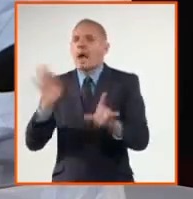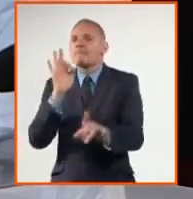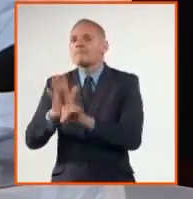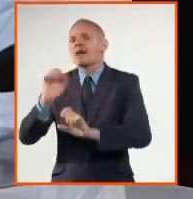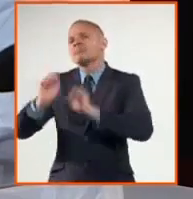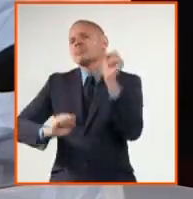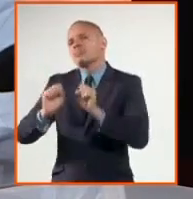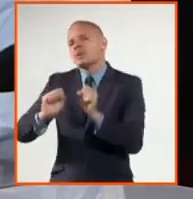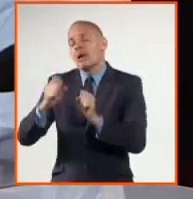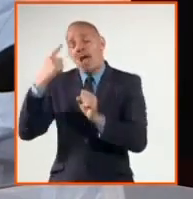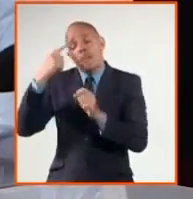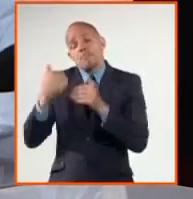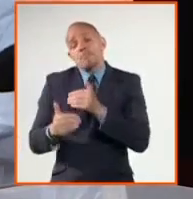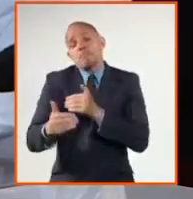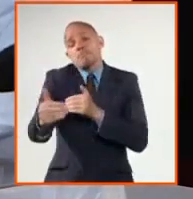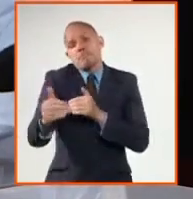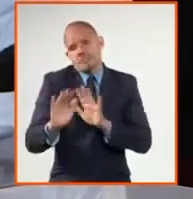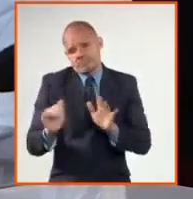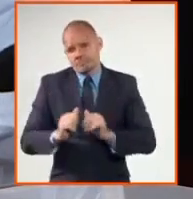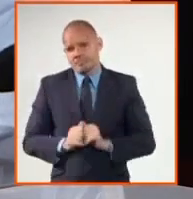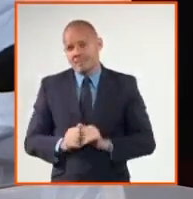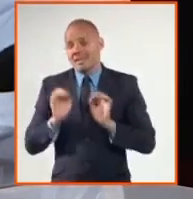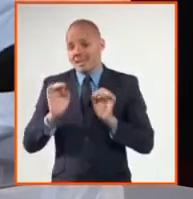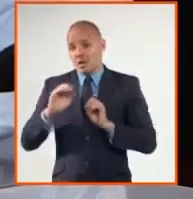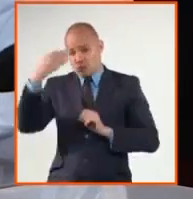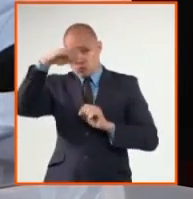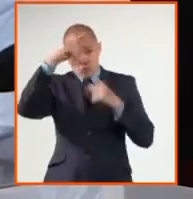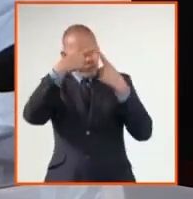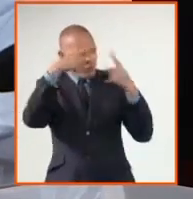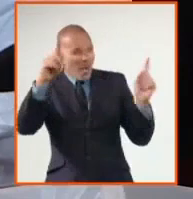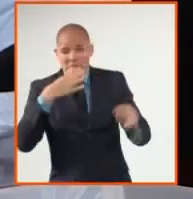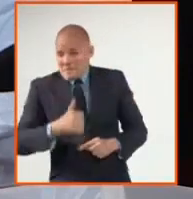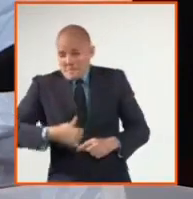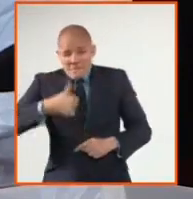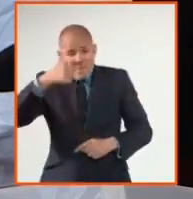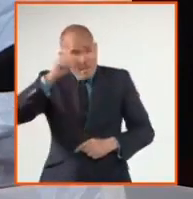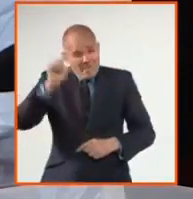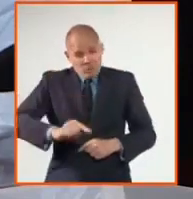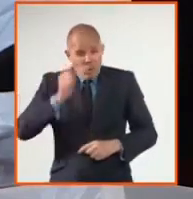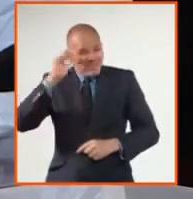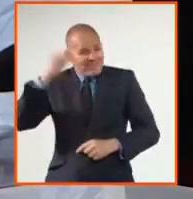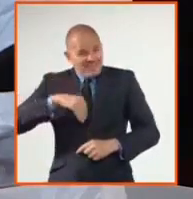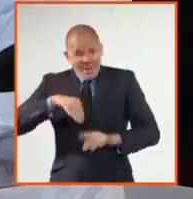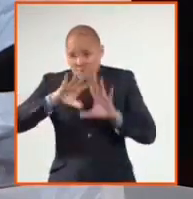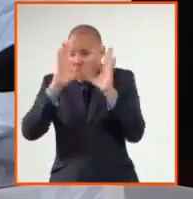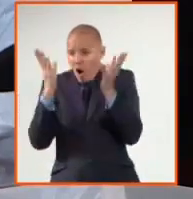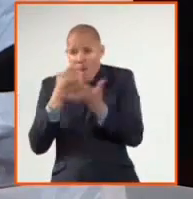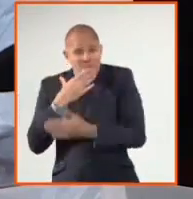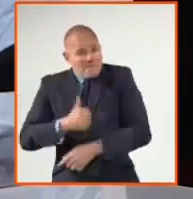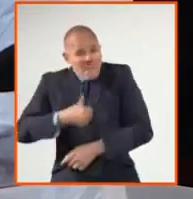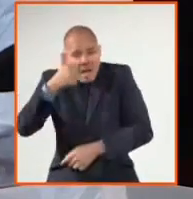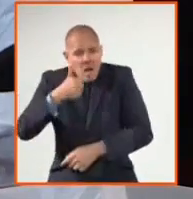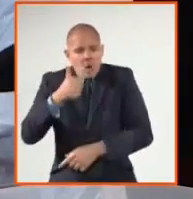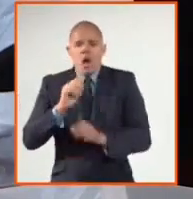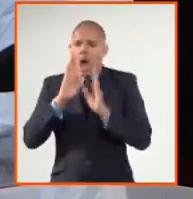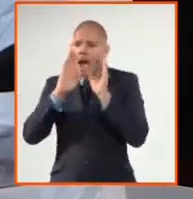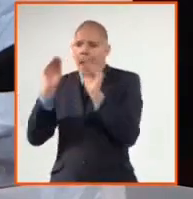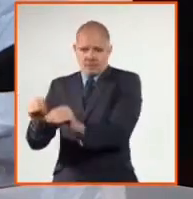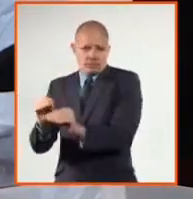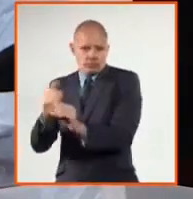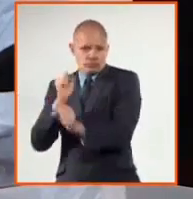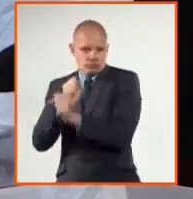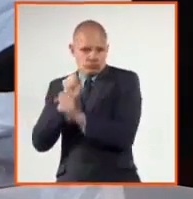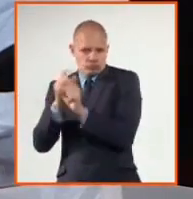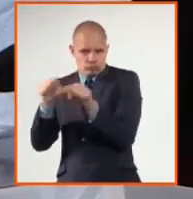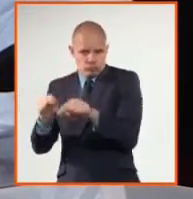el mejor equipo técnico que contamos está trabajando continuamente es el tiempo que nosotros vinimos aquí a hacer los trabajos de lazio